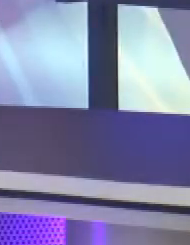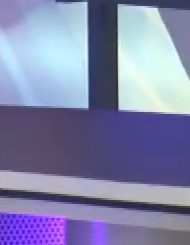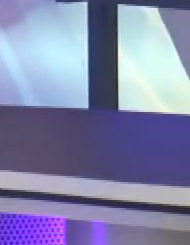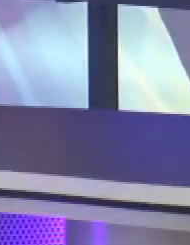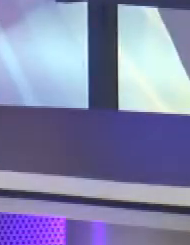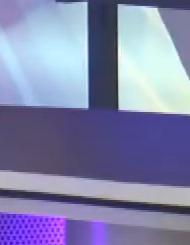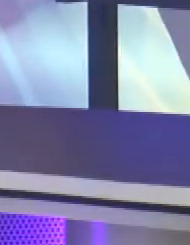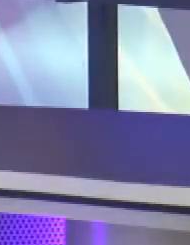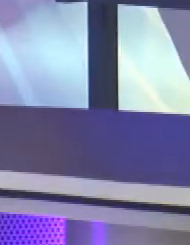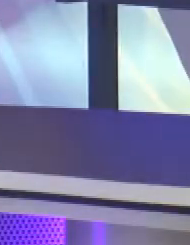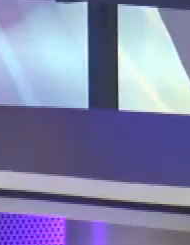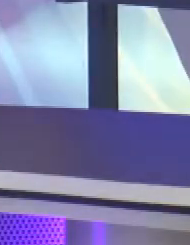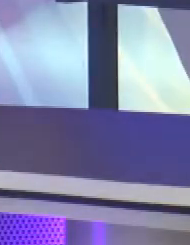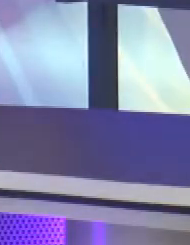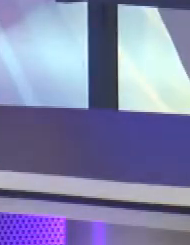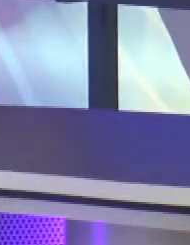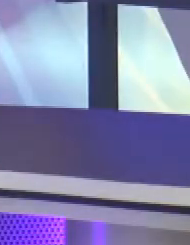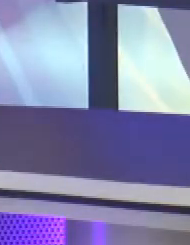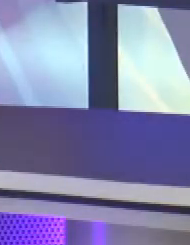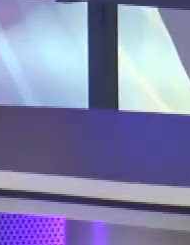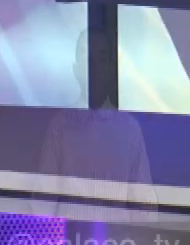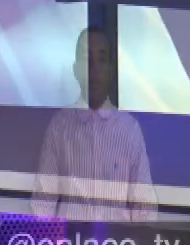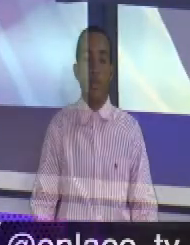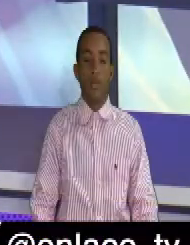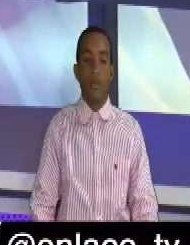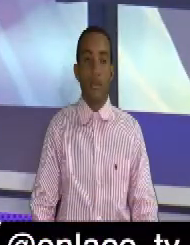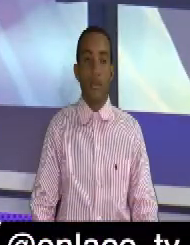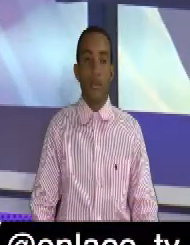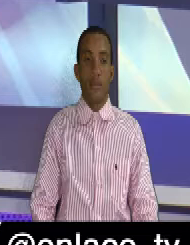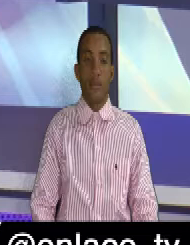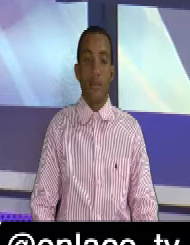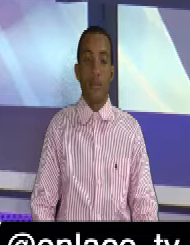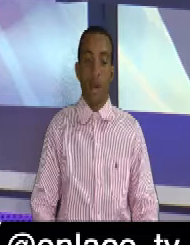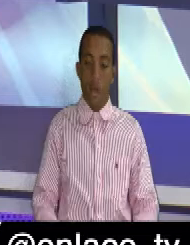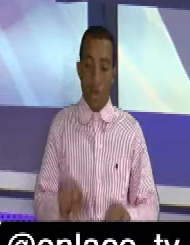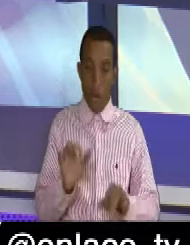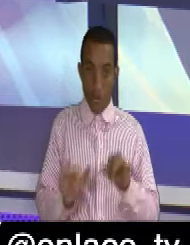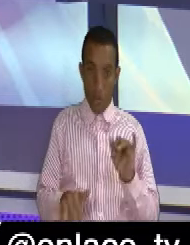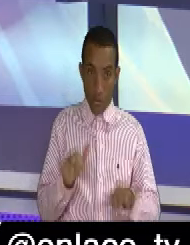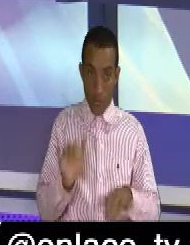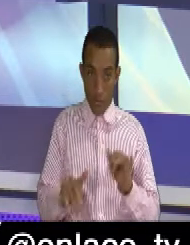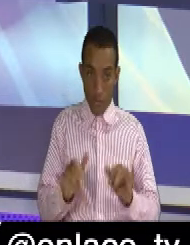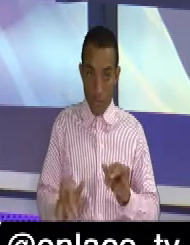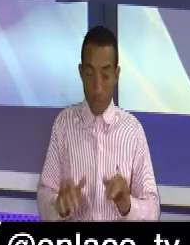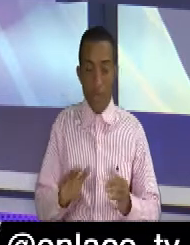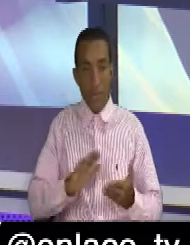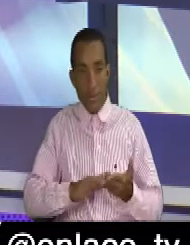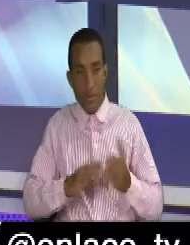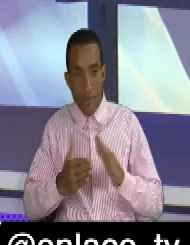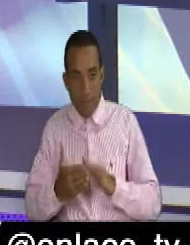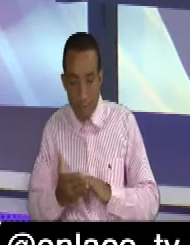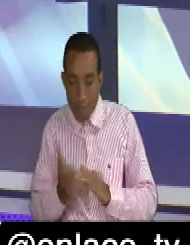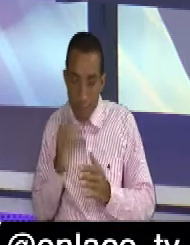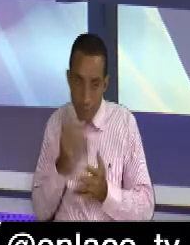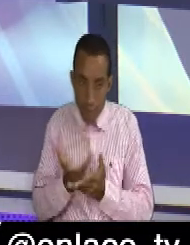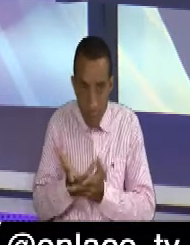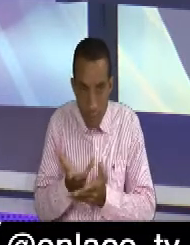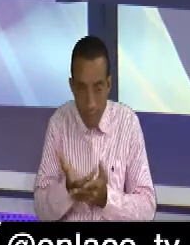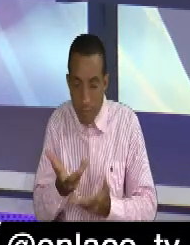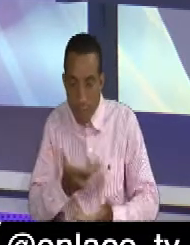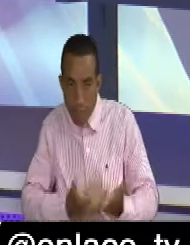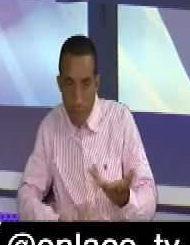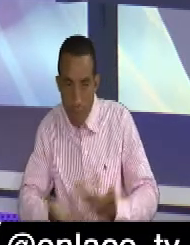Gracias por continuar con nosotros en Enlace Noticias. Oficina Asesora de Paz y Convivencia abrió convocatoria para apoyar y